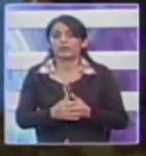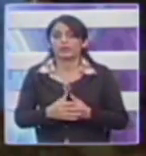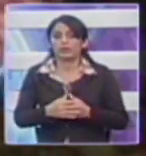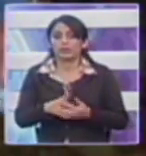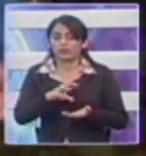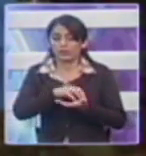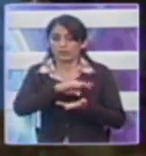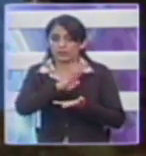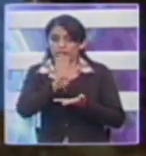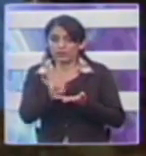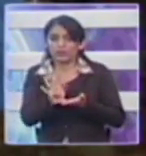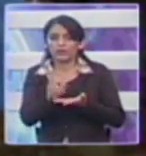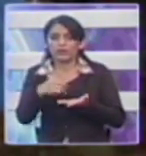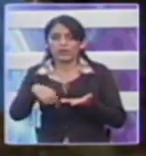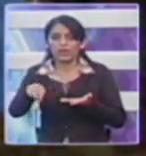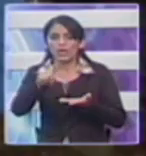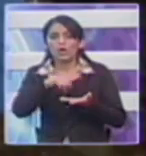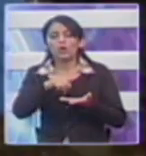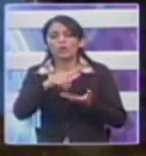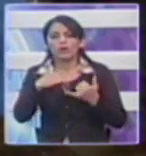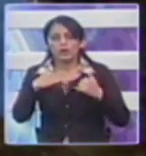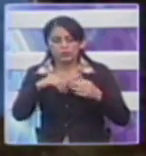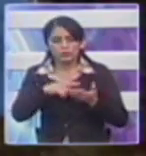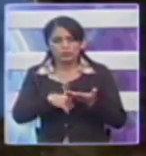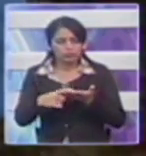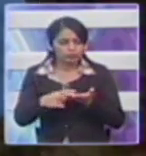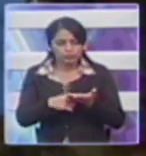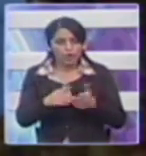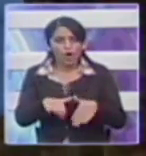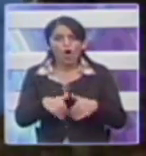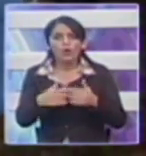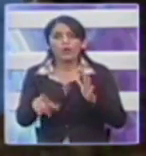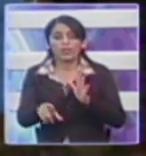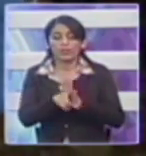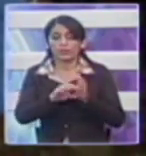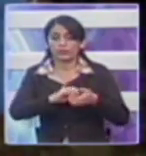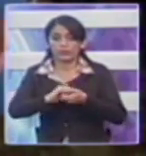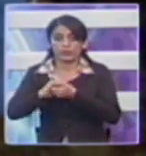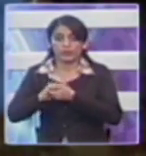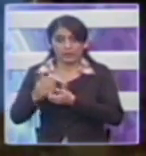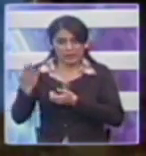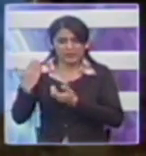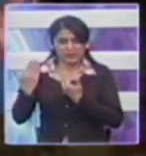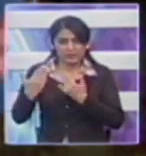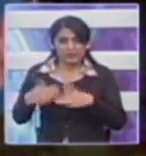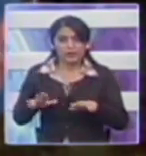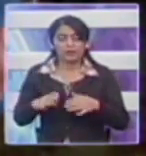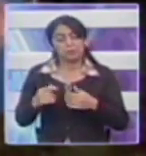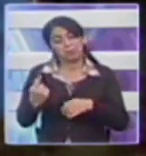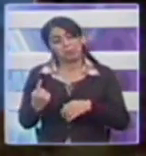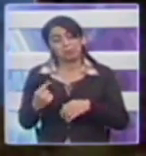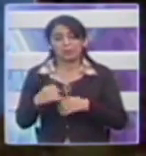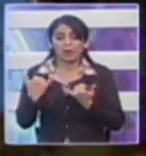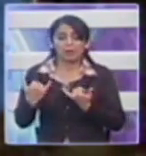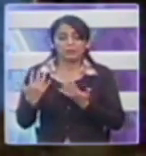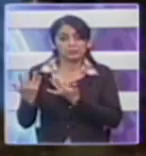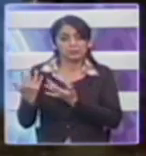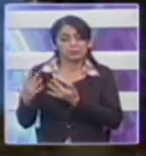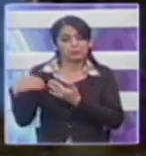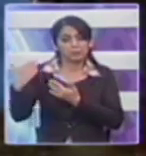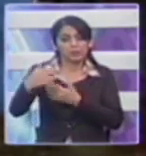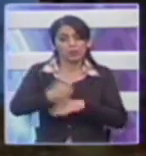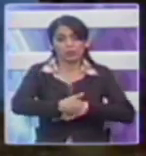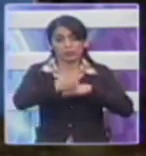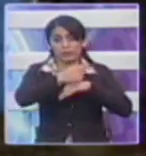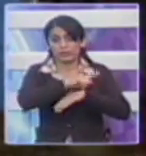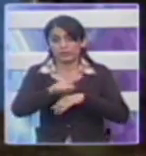Asamblea, quien fue la que tramitó y desarrolló la ley solidaria. Se espera que en próximos días quizás estas autoridades